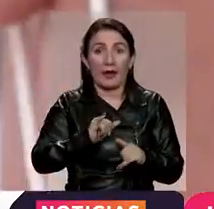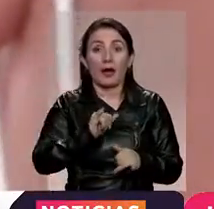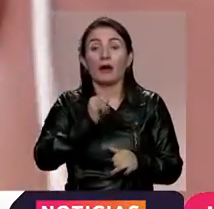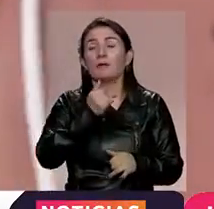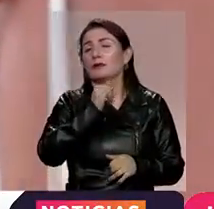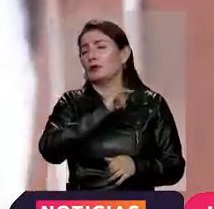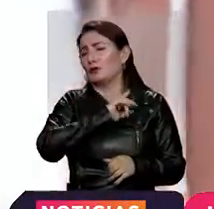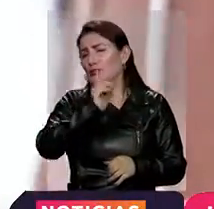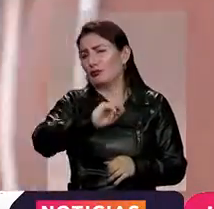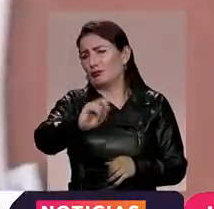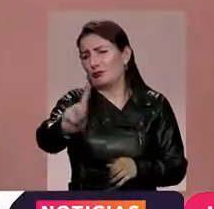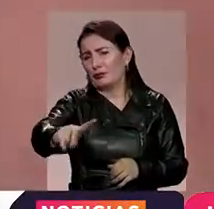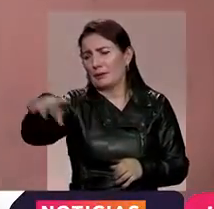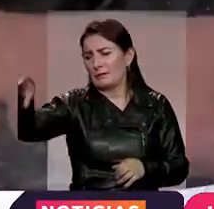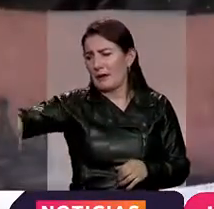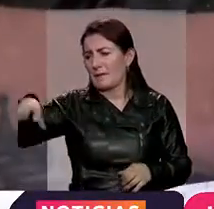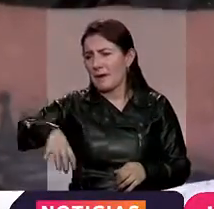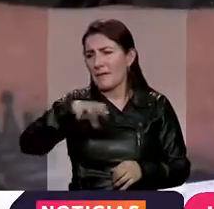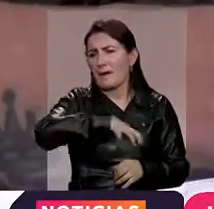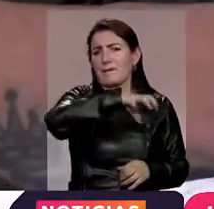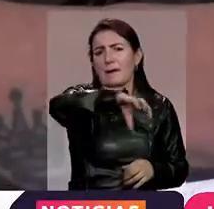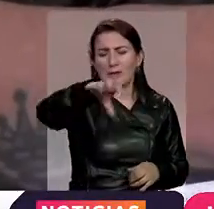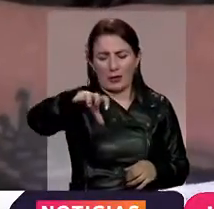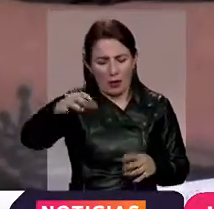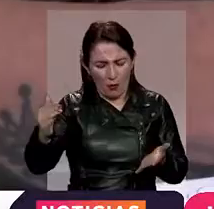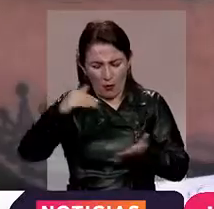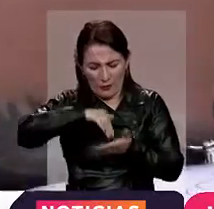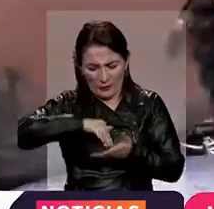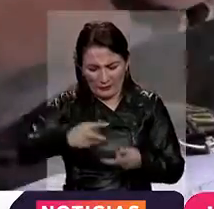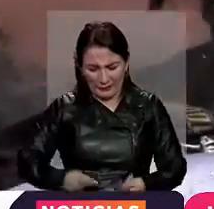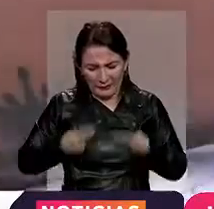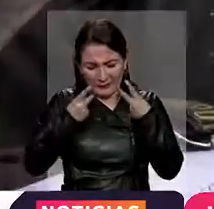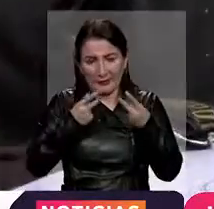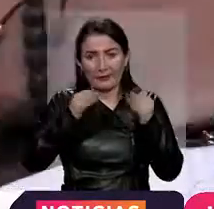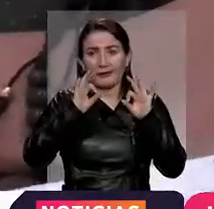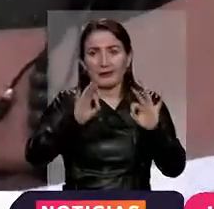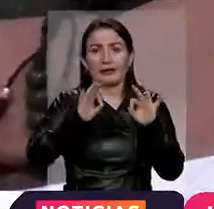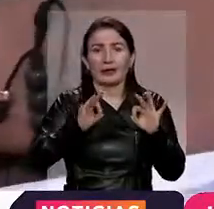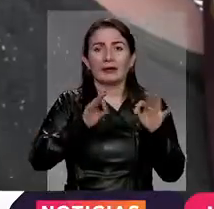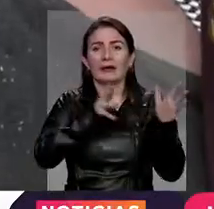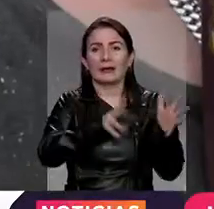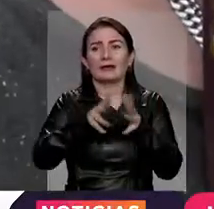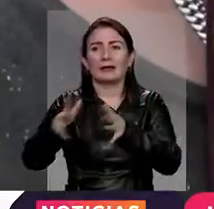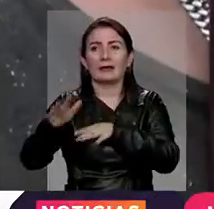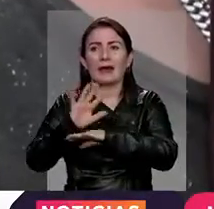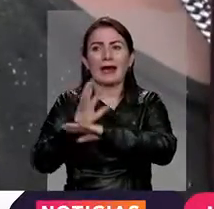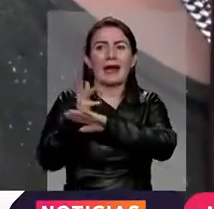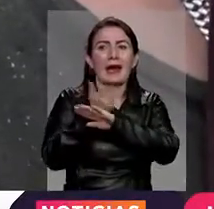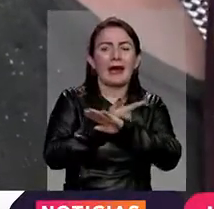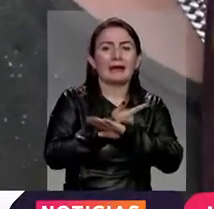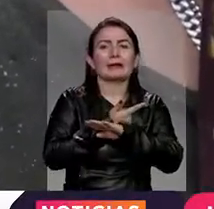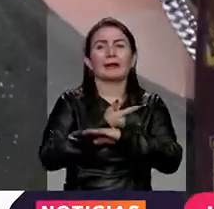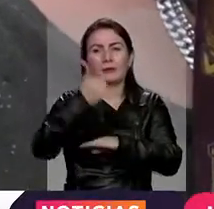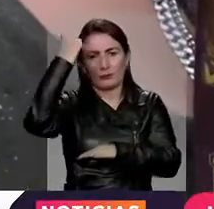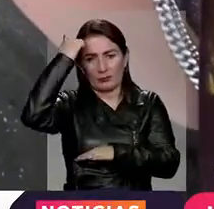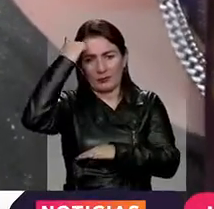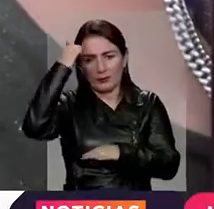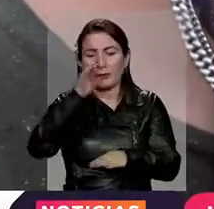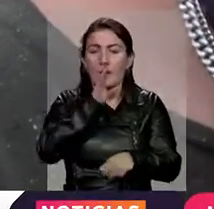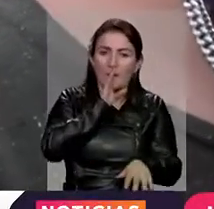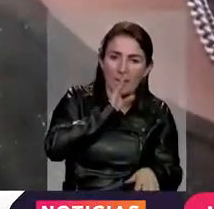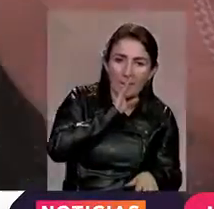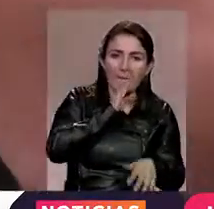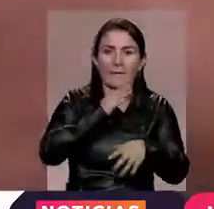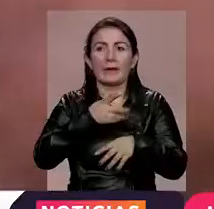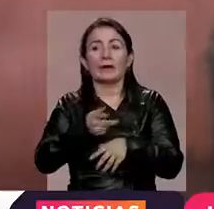una docena de albergues del distrito, busca socializar su aprendizaje como instructor de arte callejero y profesor de rap, un